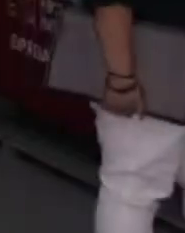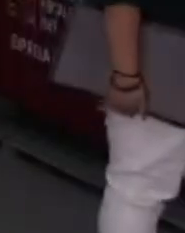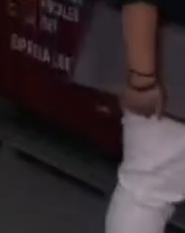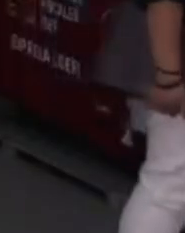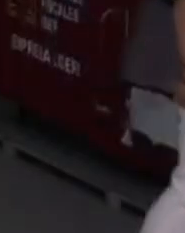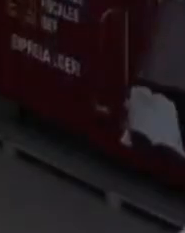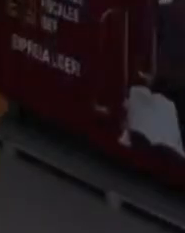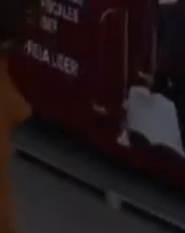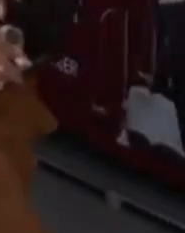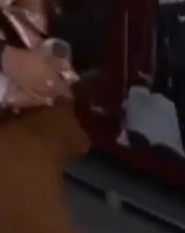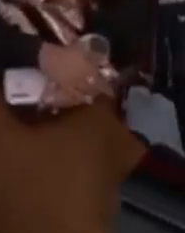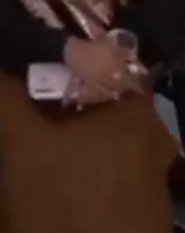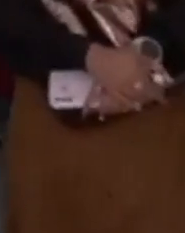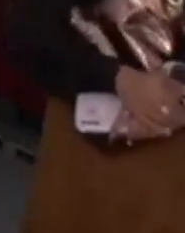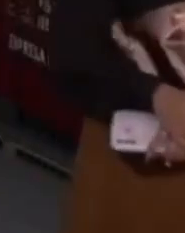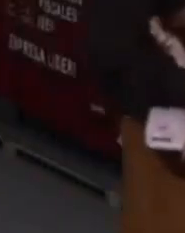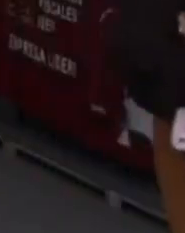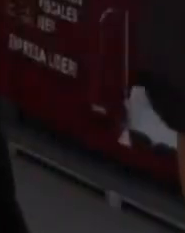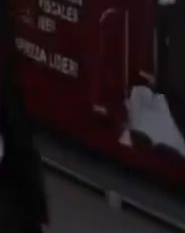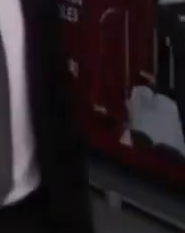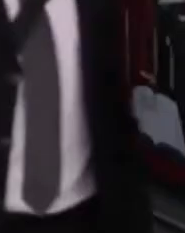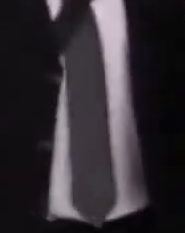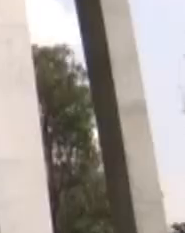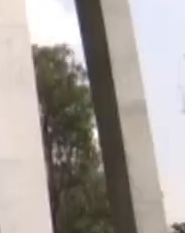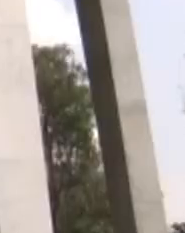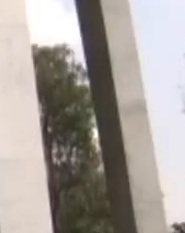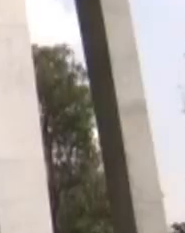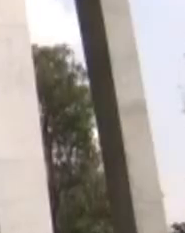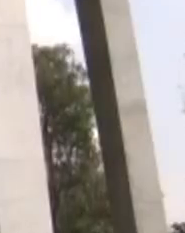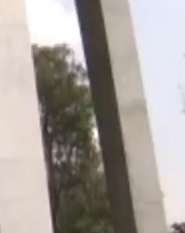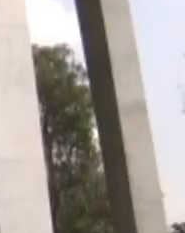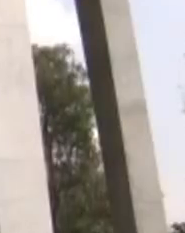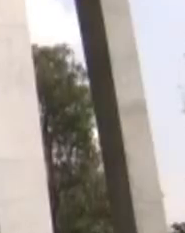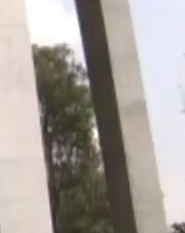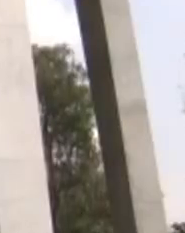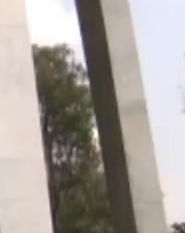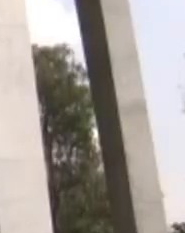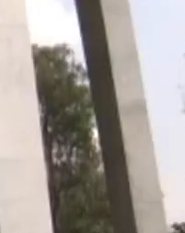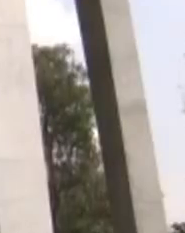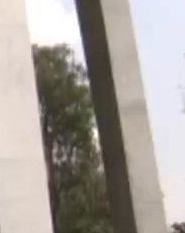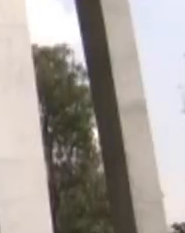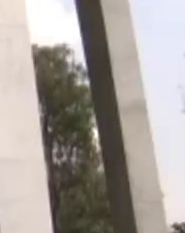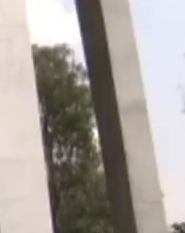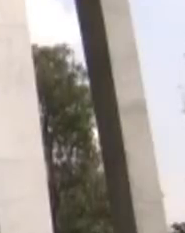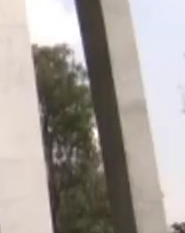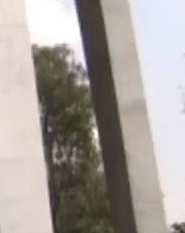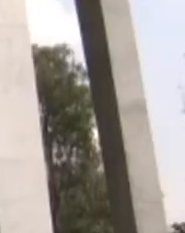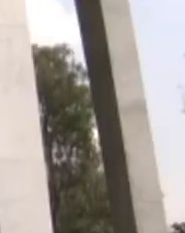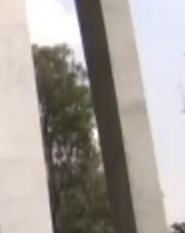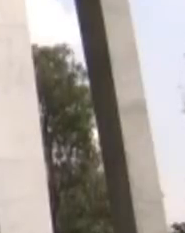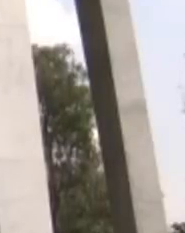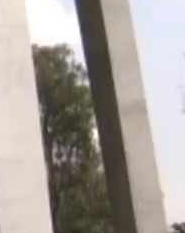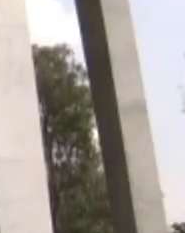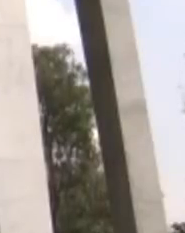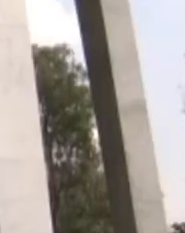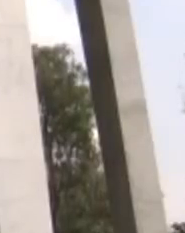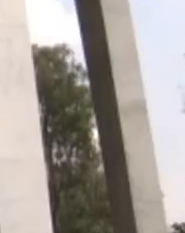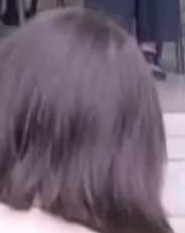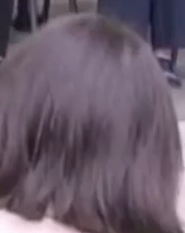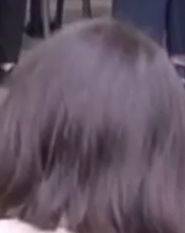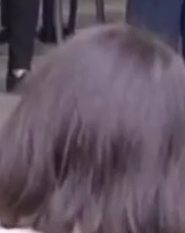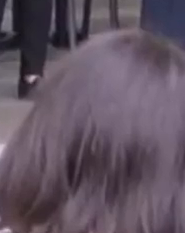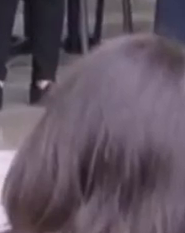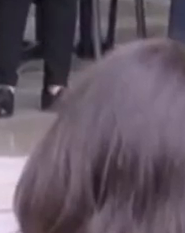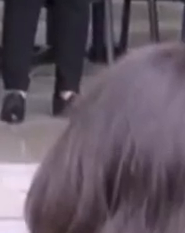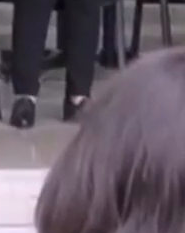Colonia Doctores, donde inició este día la 14ª edición de la Feria del Libro Jurídico que organiza el Poder Judicial